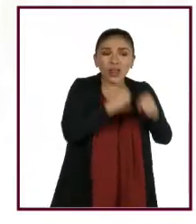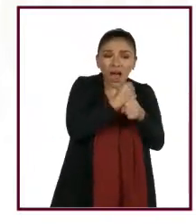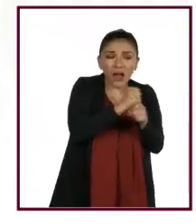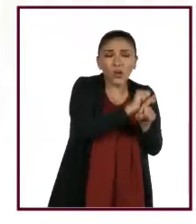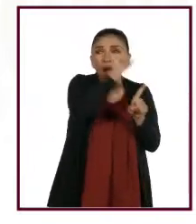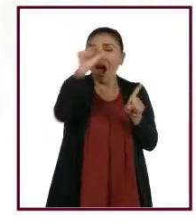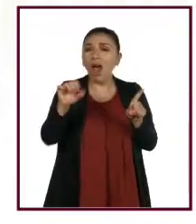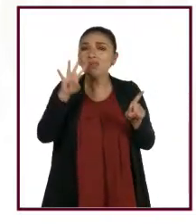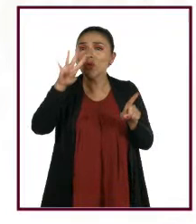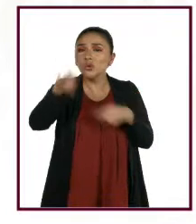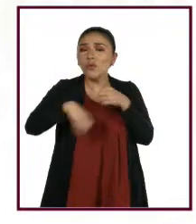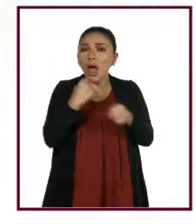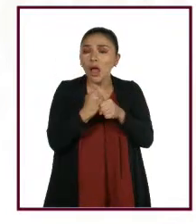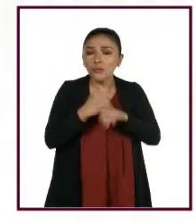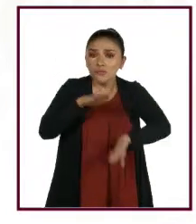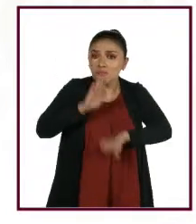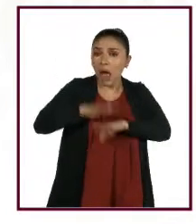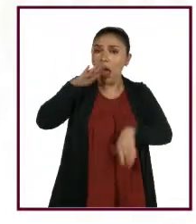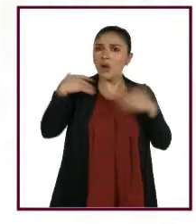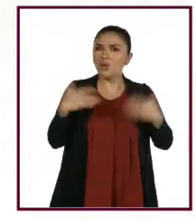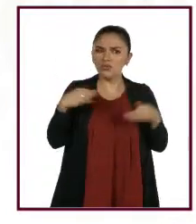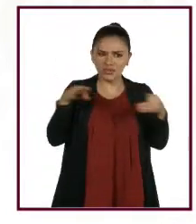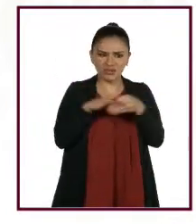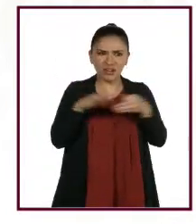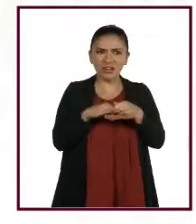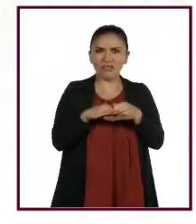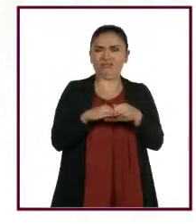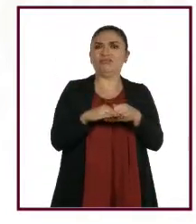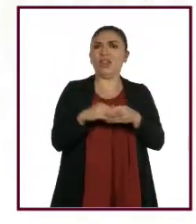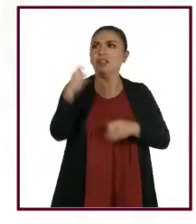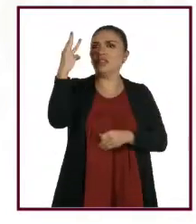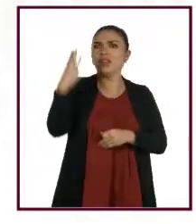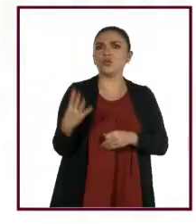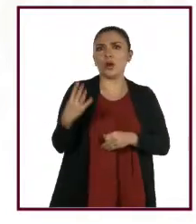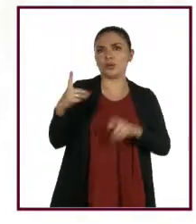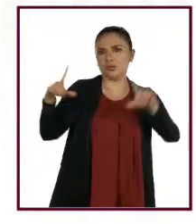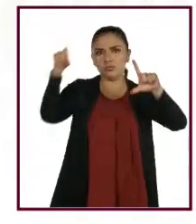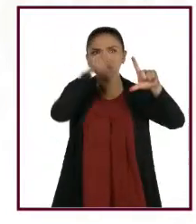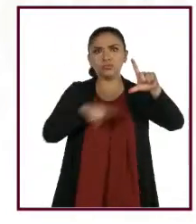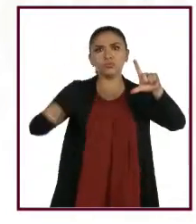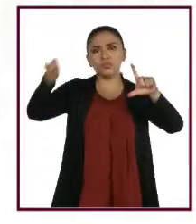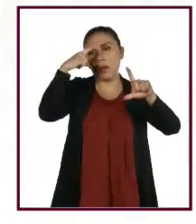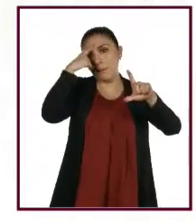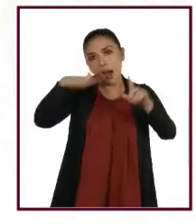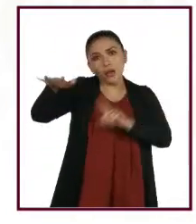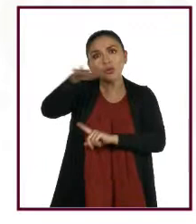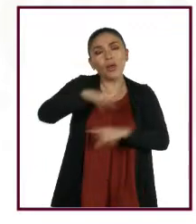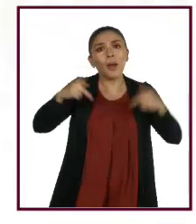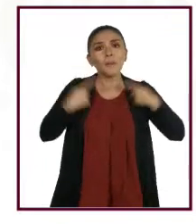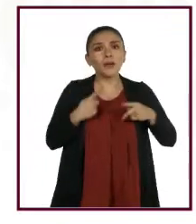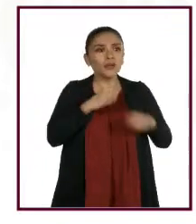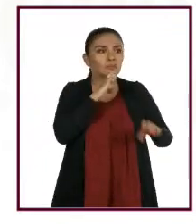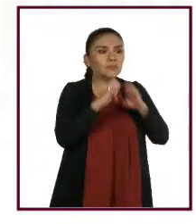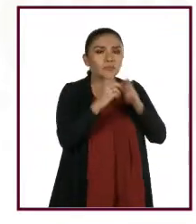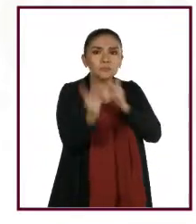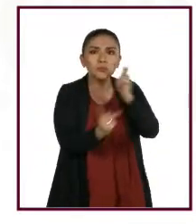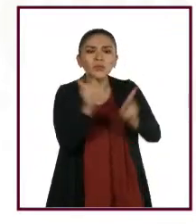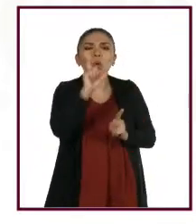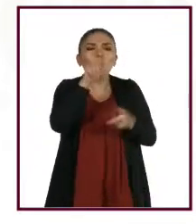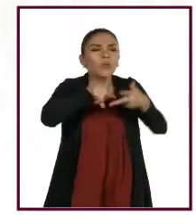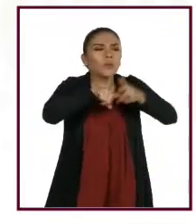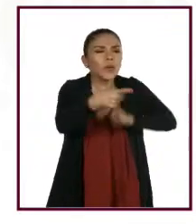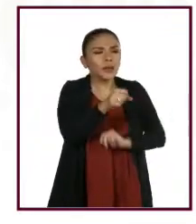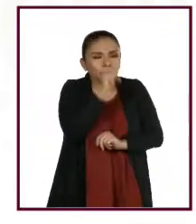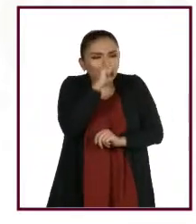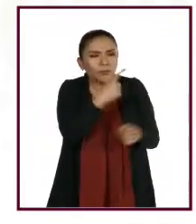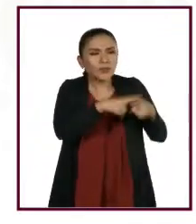19 años ocupan casi hasta más de 3/4 partes de todo el universo de inicio de consumo